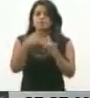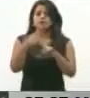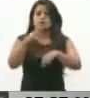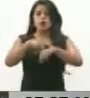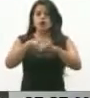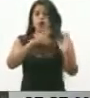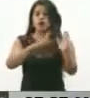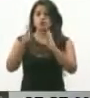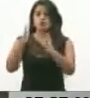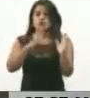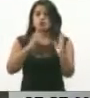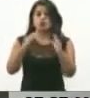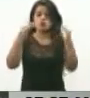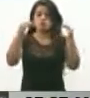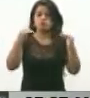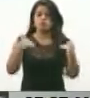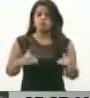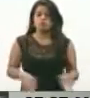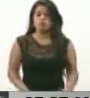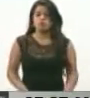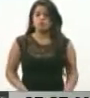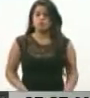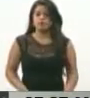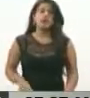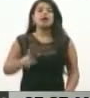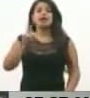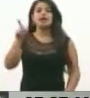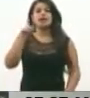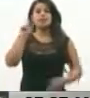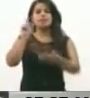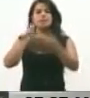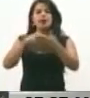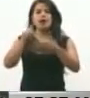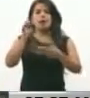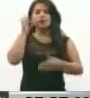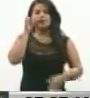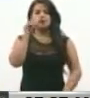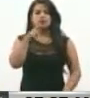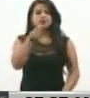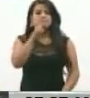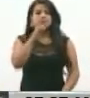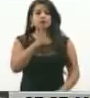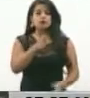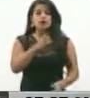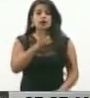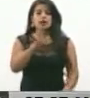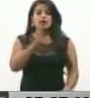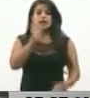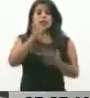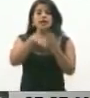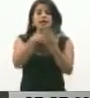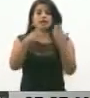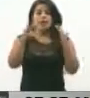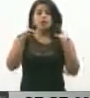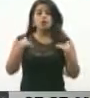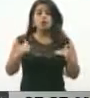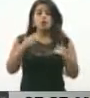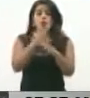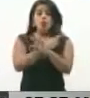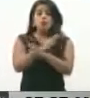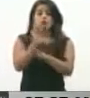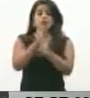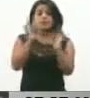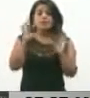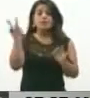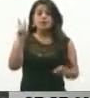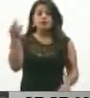Vargas, Rosario Rodríguez, Alberto Rodríguez. Este que está aquí es el amarillo. Este que está aquí es el amarillo. El calendario es los atletas venezolanos que